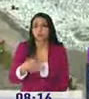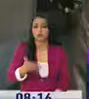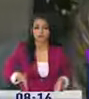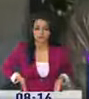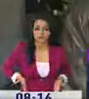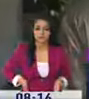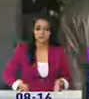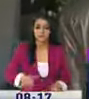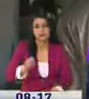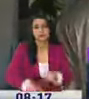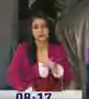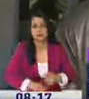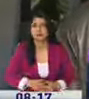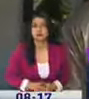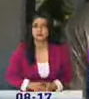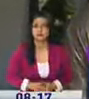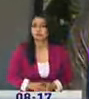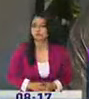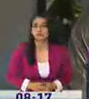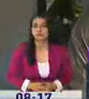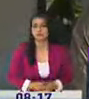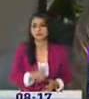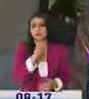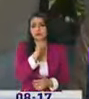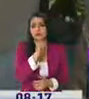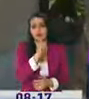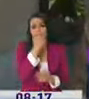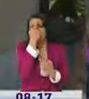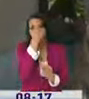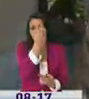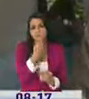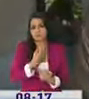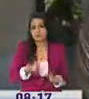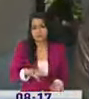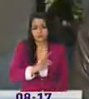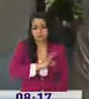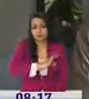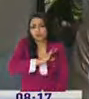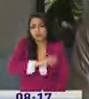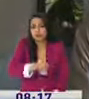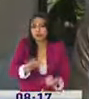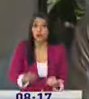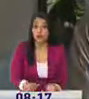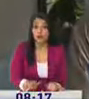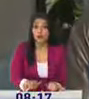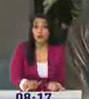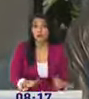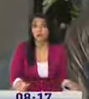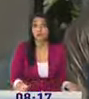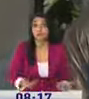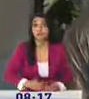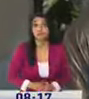también. Obviamente es una falta de conciencia, sobre todo en este tiempo que está,